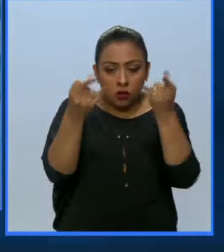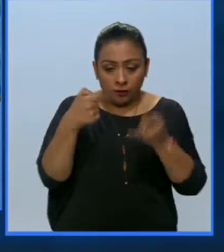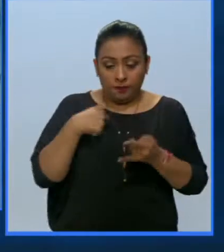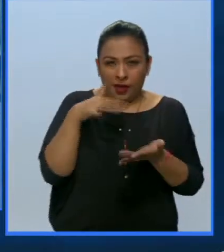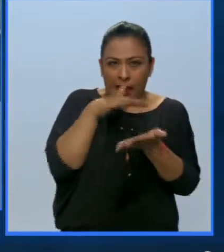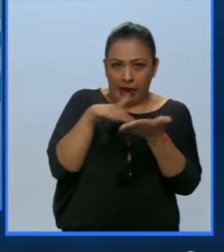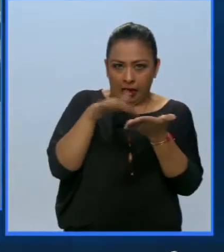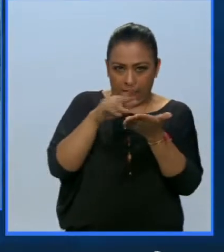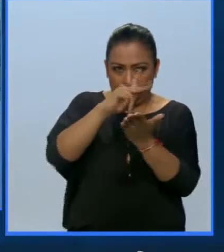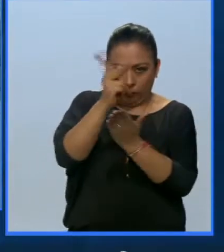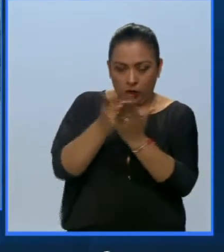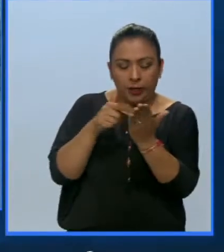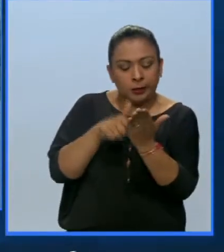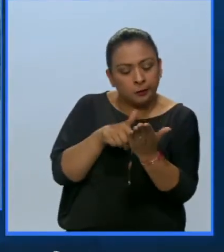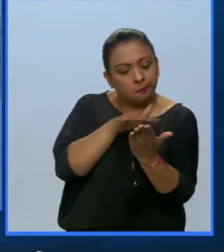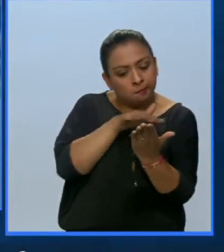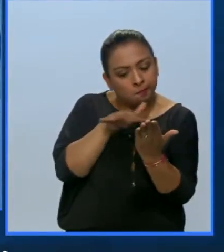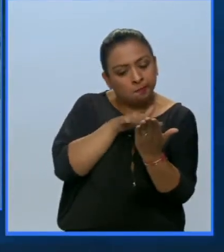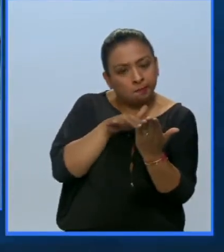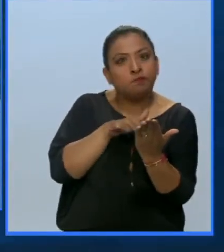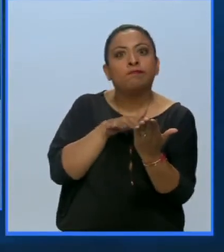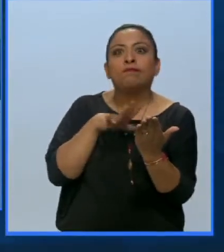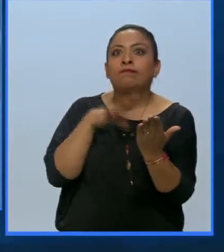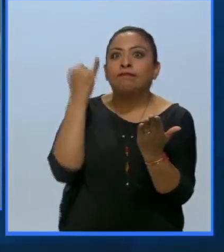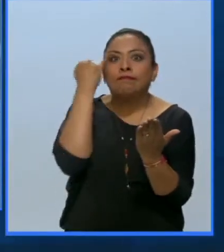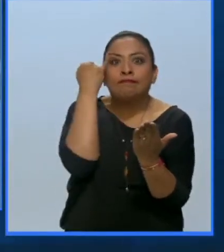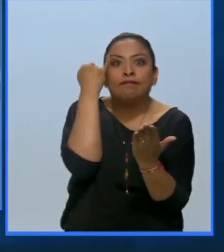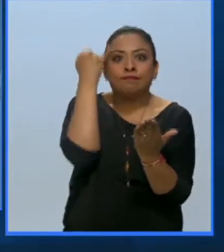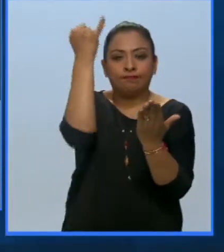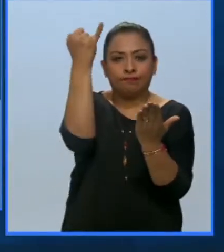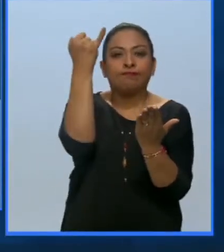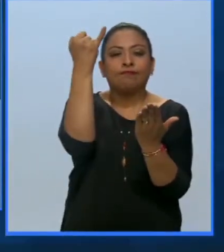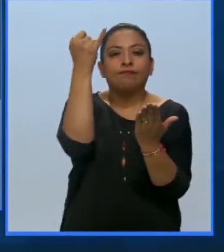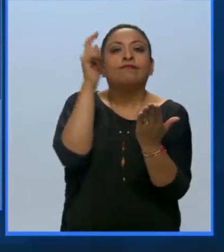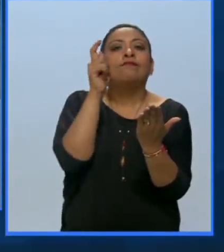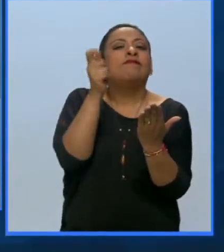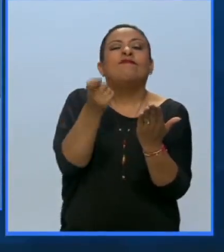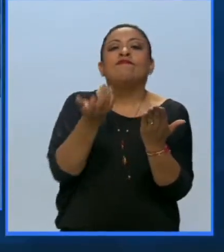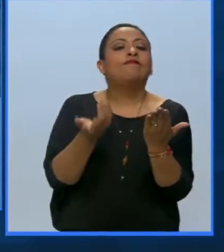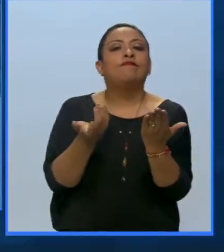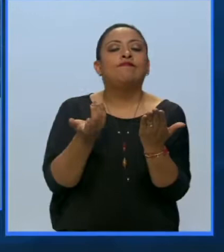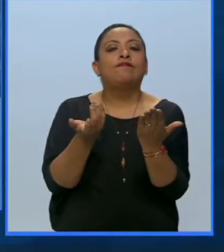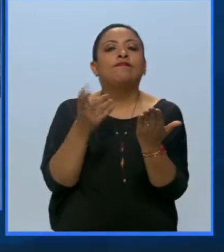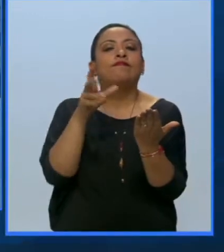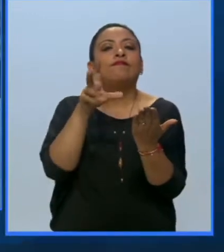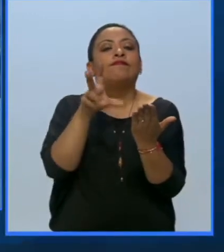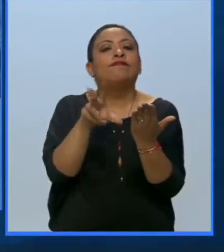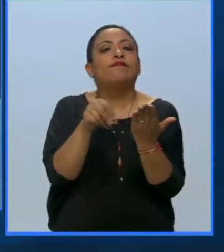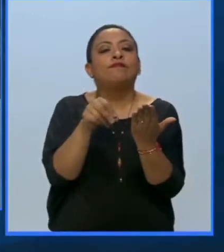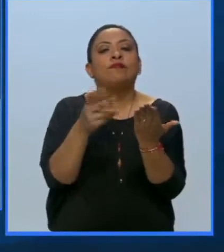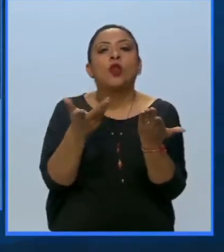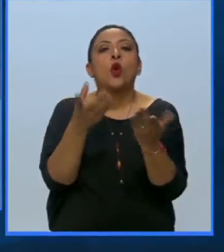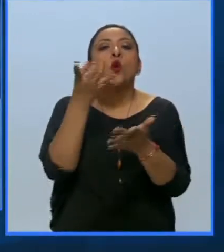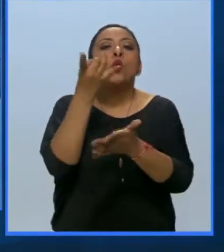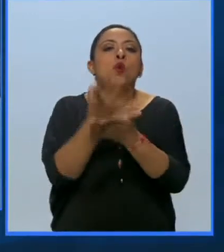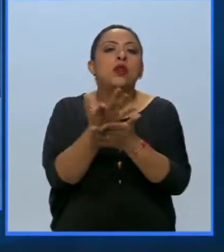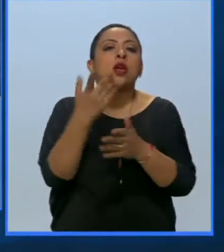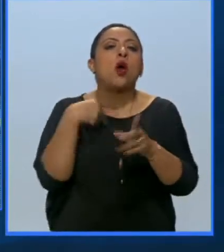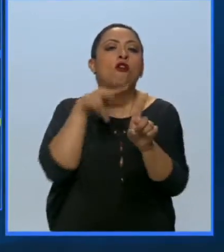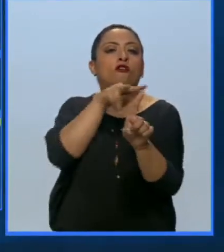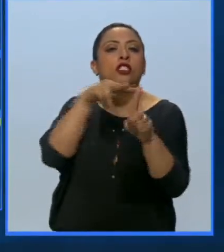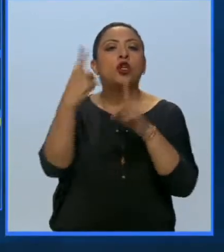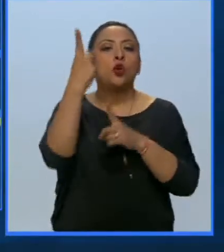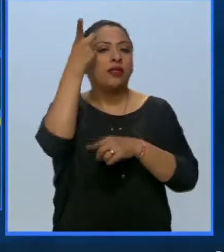leemos el proyecto y tenemos la grandiosa idea de que no era solamente tener la visión